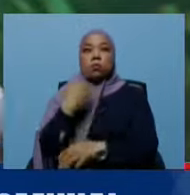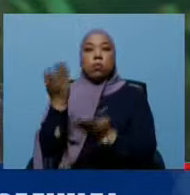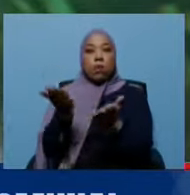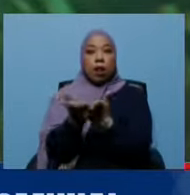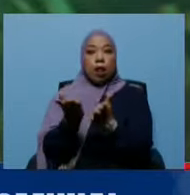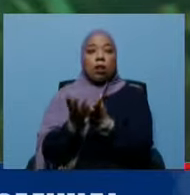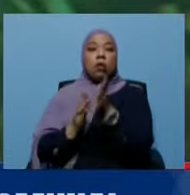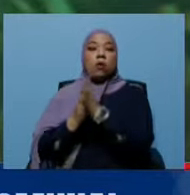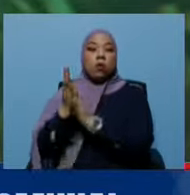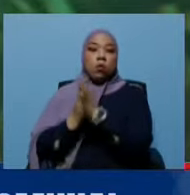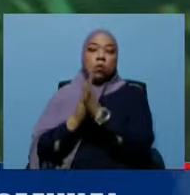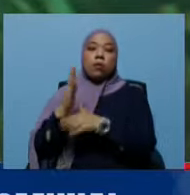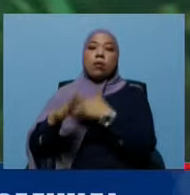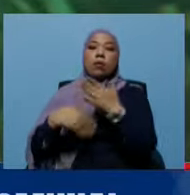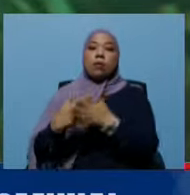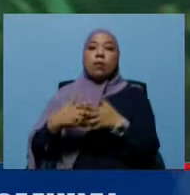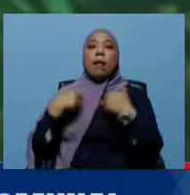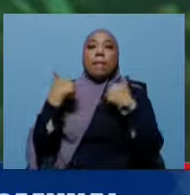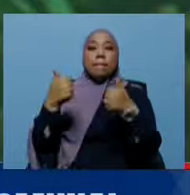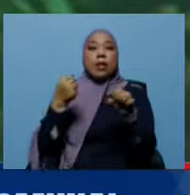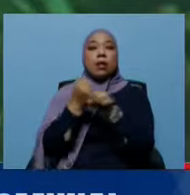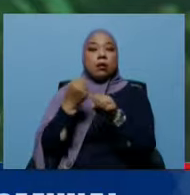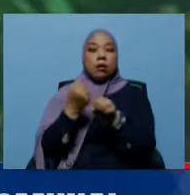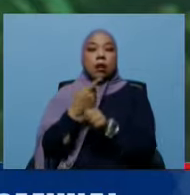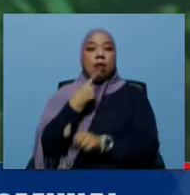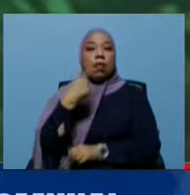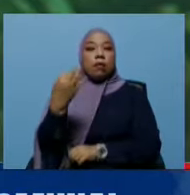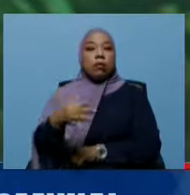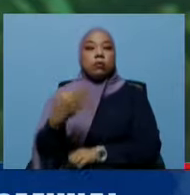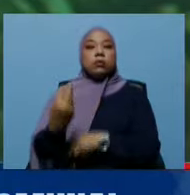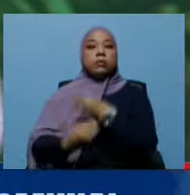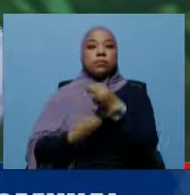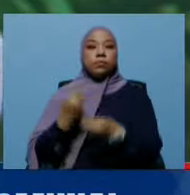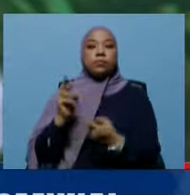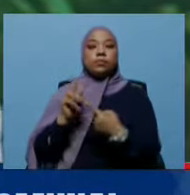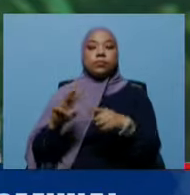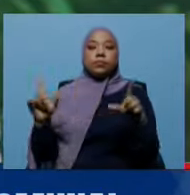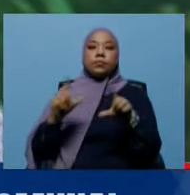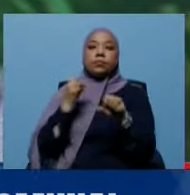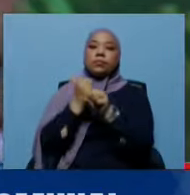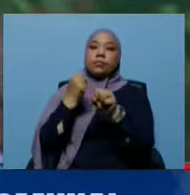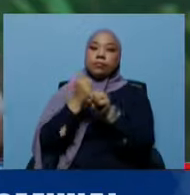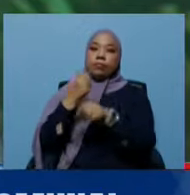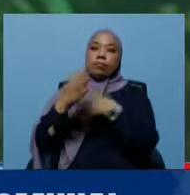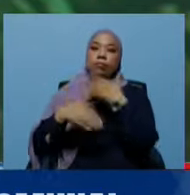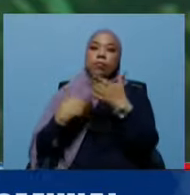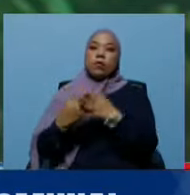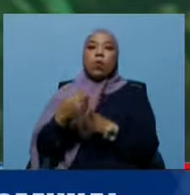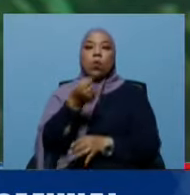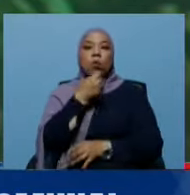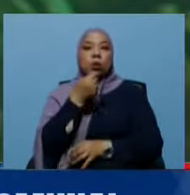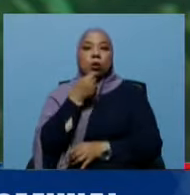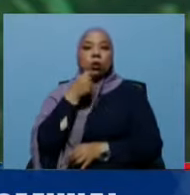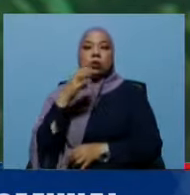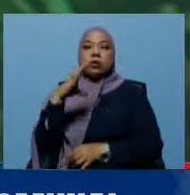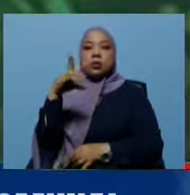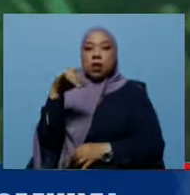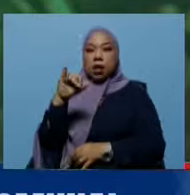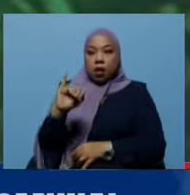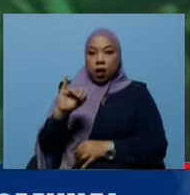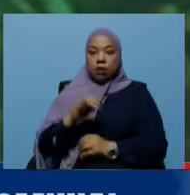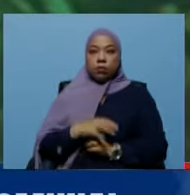clases empezaran y empezaran bien, ¿verdad? ¿Qué hacemos con eso? La recuperación de los ambulatorios, los CDI, los